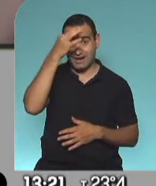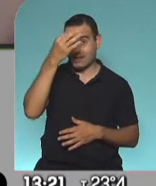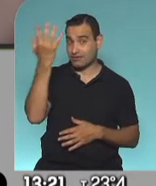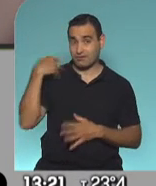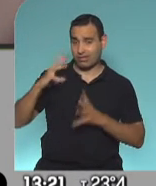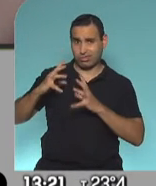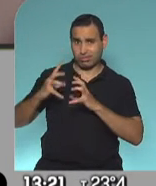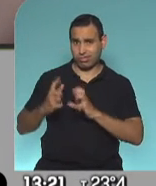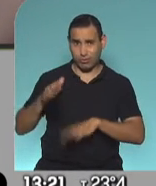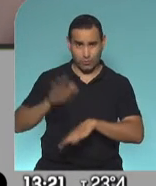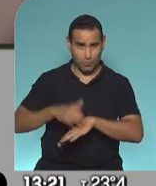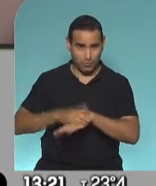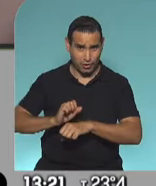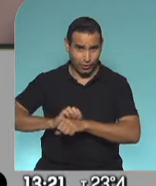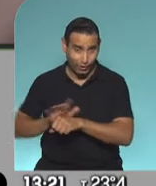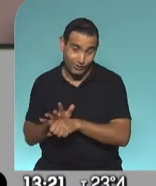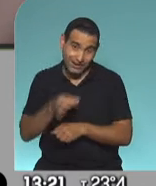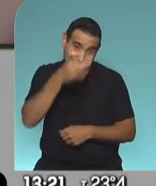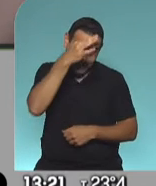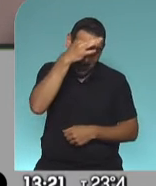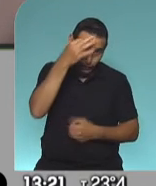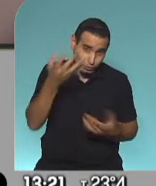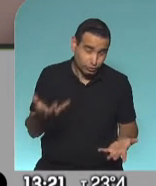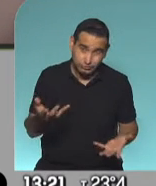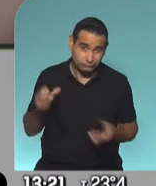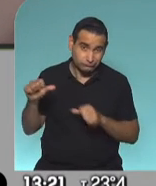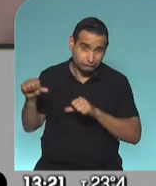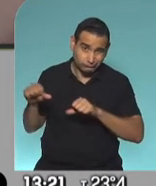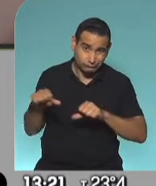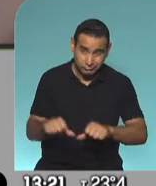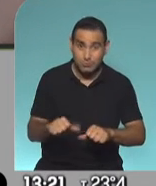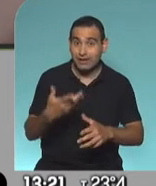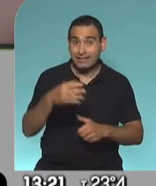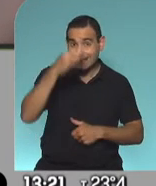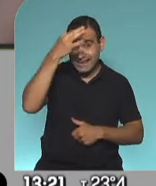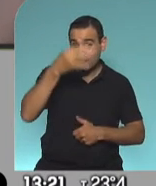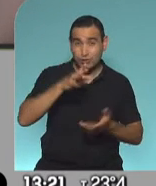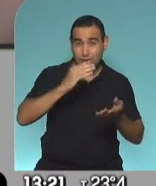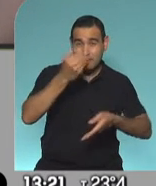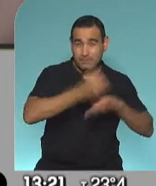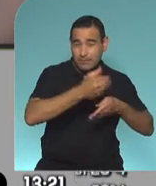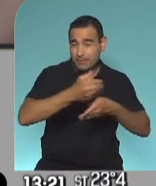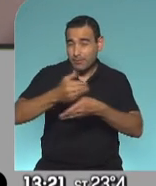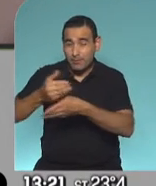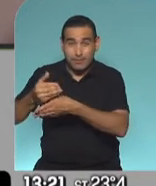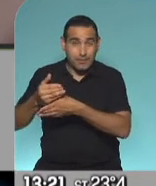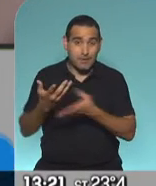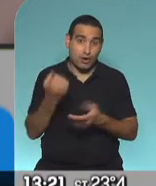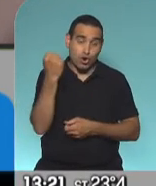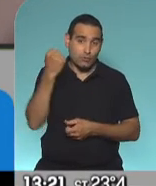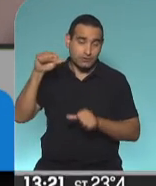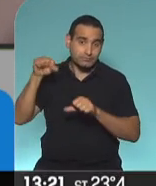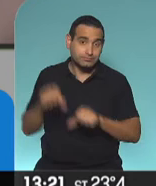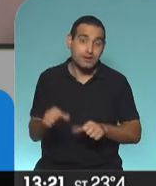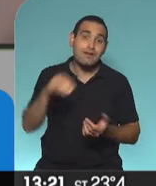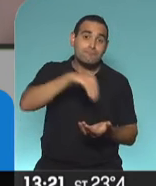golpeadas por esta pandemia fue el teatro, o es el teatro, no solamente por la cantidad de teatros vacíos y los inconvenientes económicos que esto